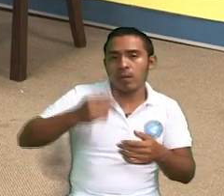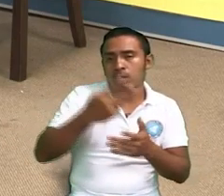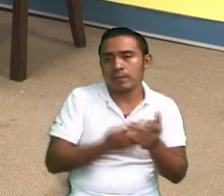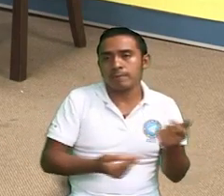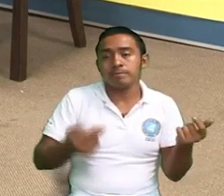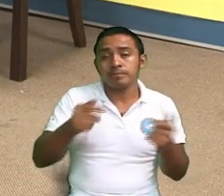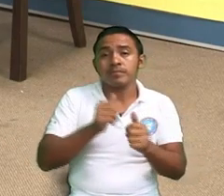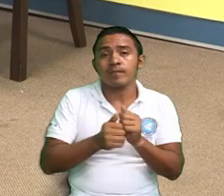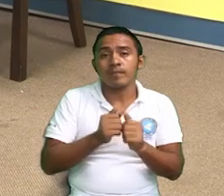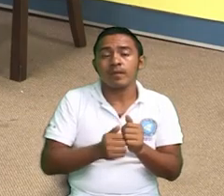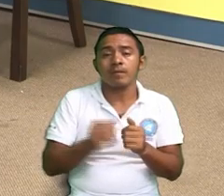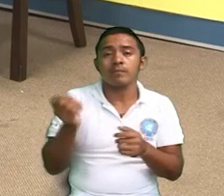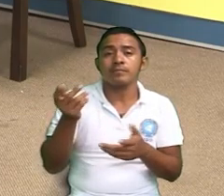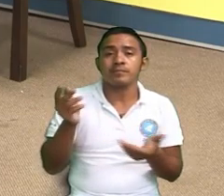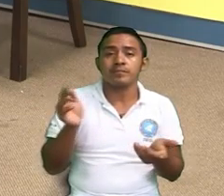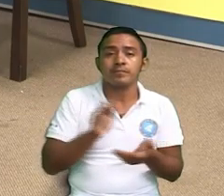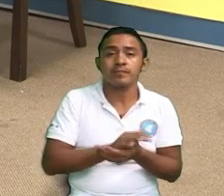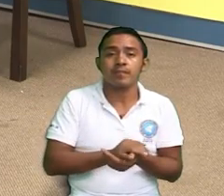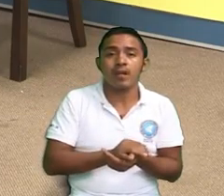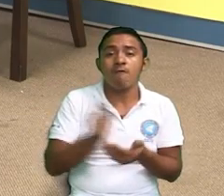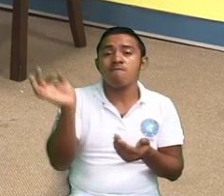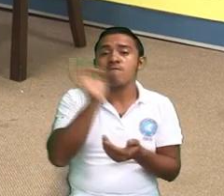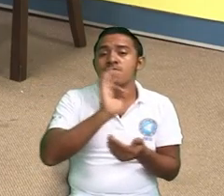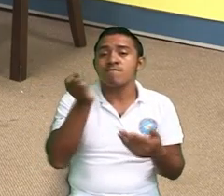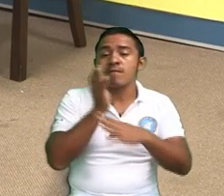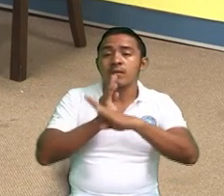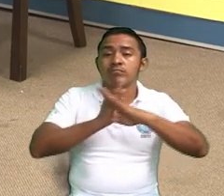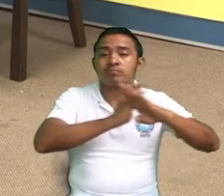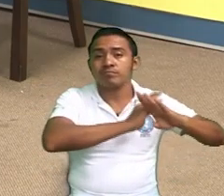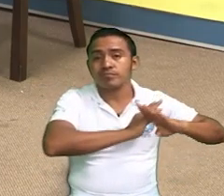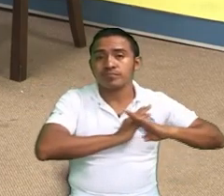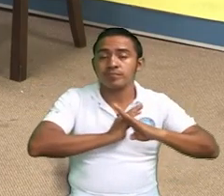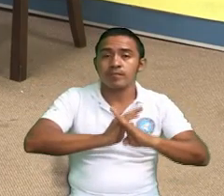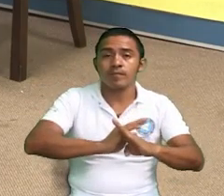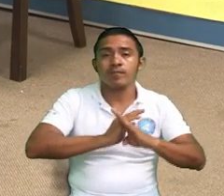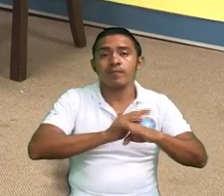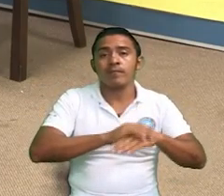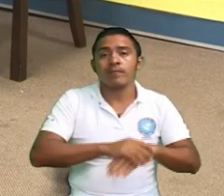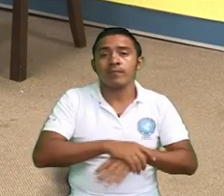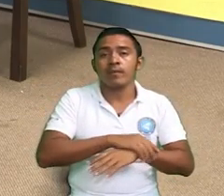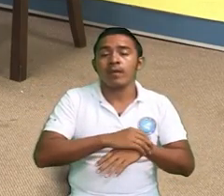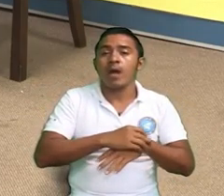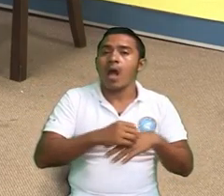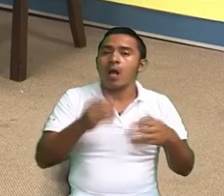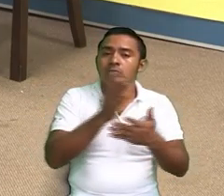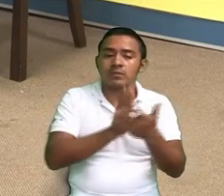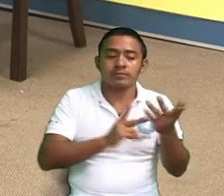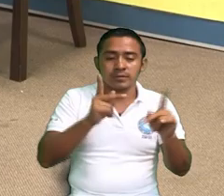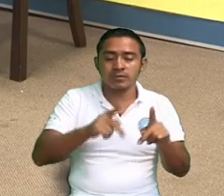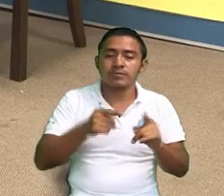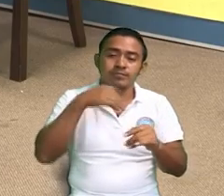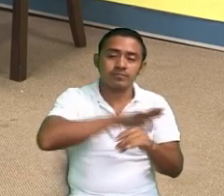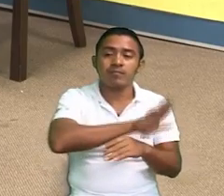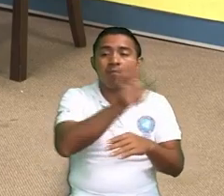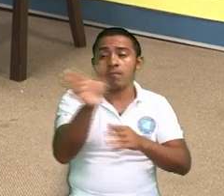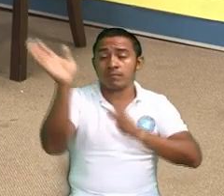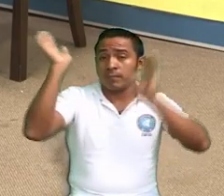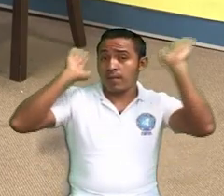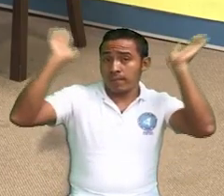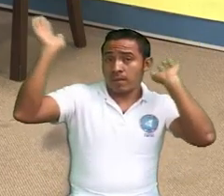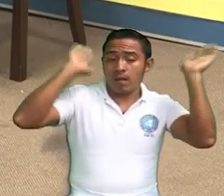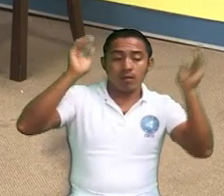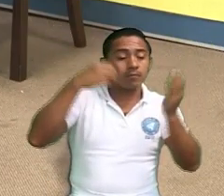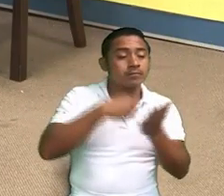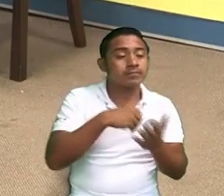es una intoxicación La alimenticia. medida, doctora, que podemos tomar, por ejemplo, hay personas que van al mercado,